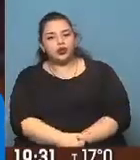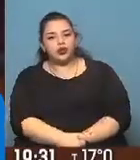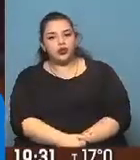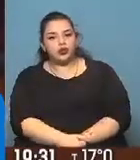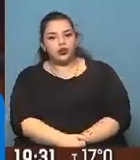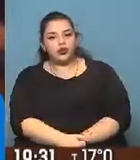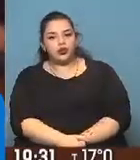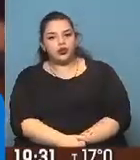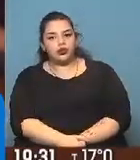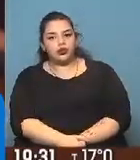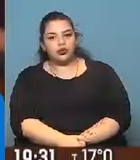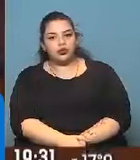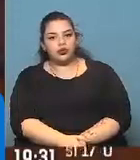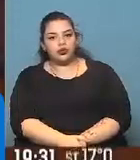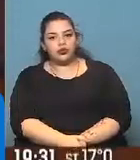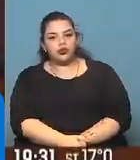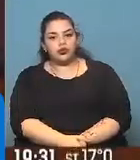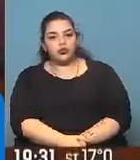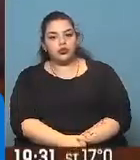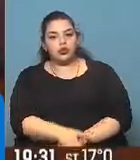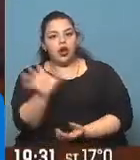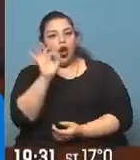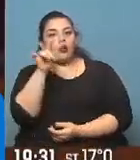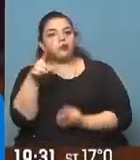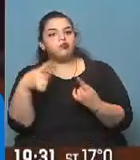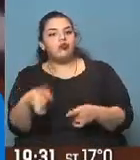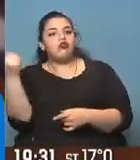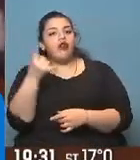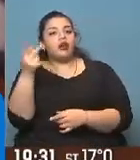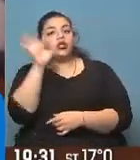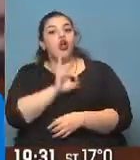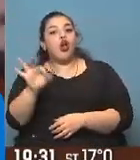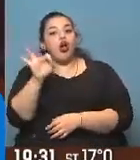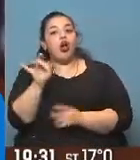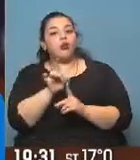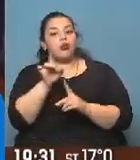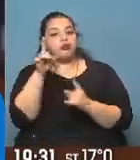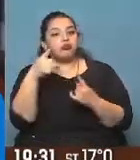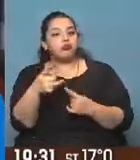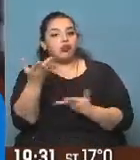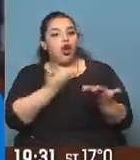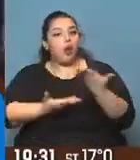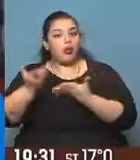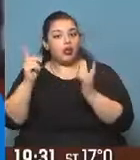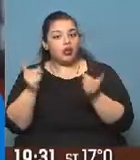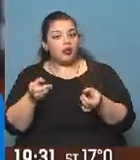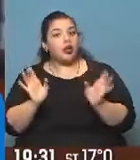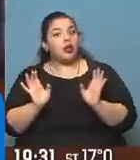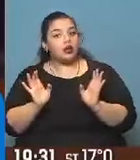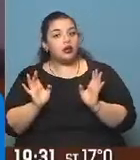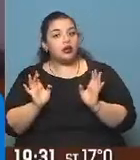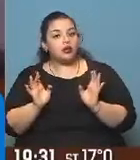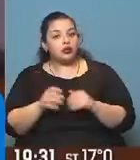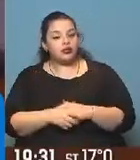o bien son premisas falsas o bien son consignas compartidas no por ejemplo mayor presupuesto